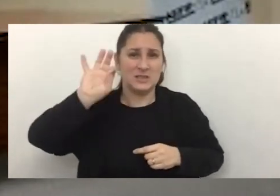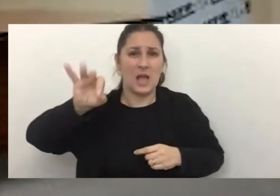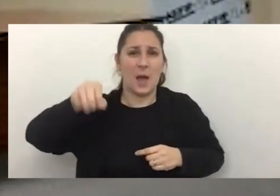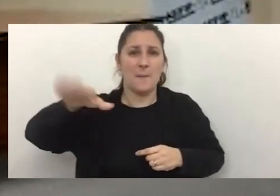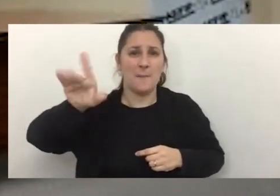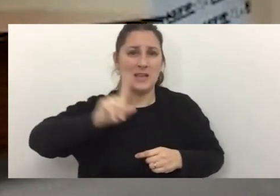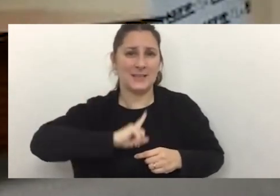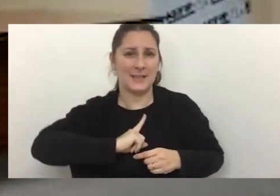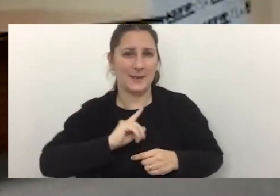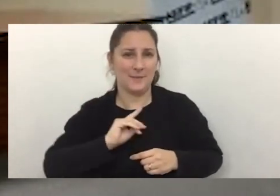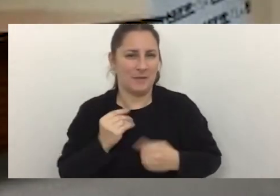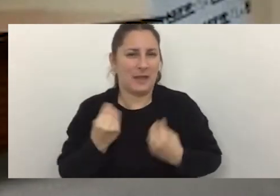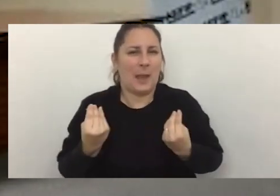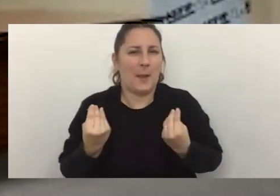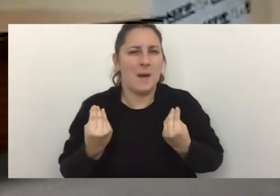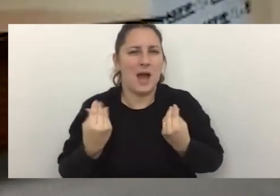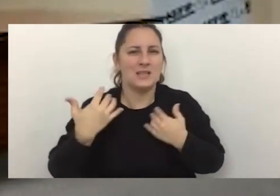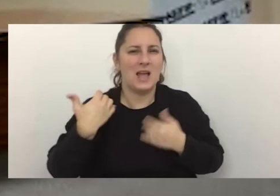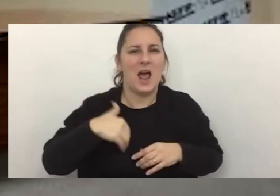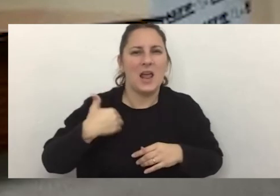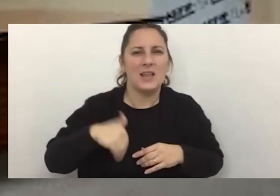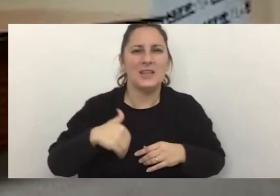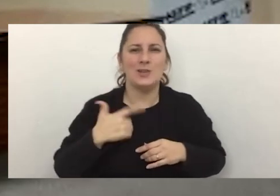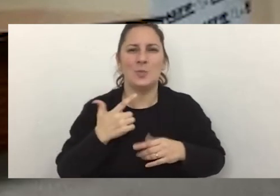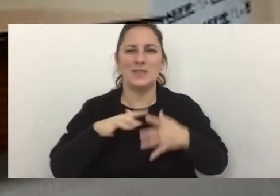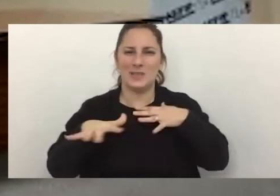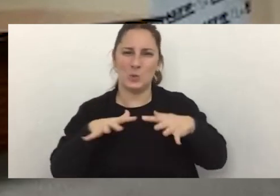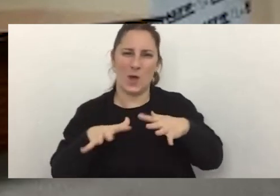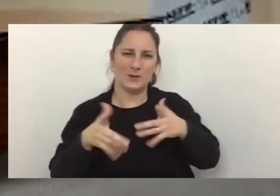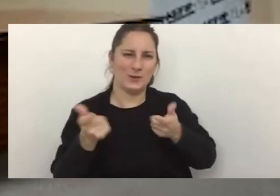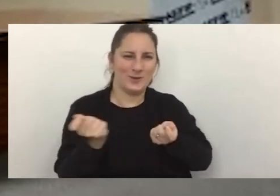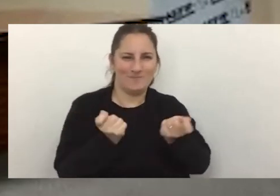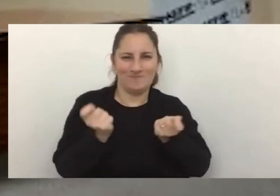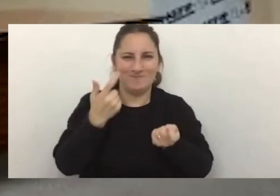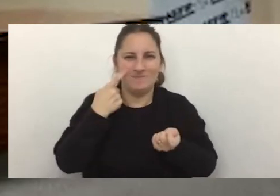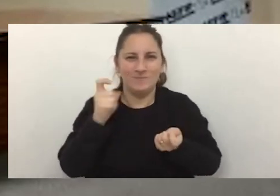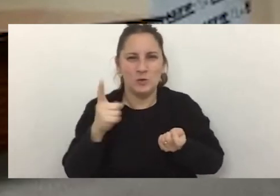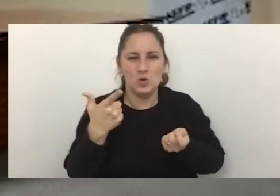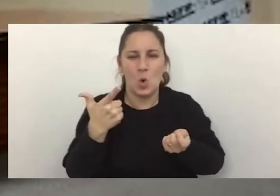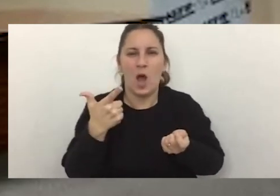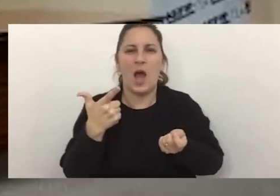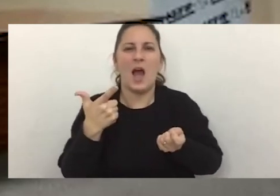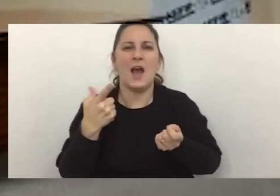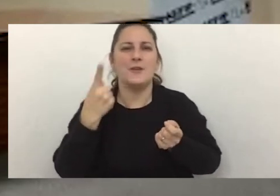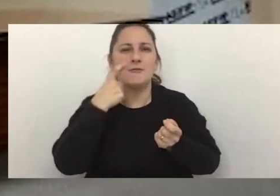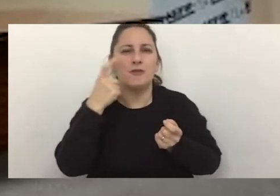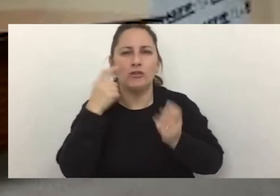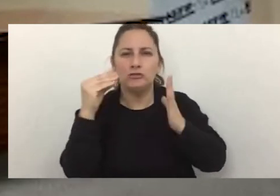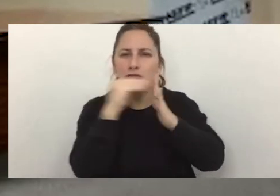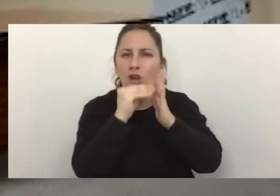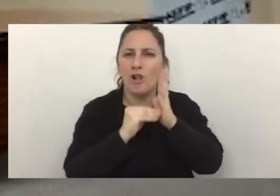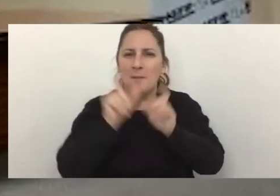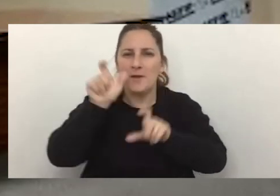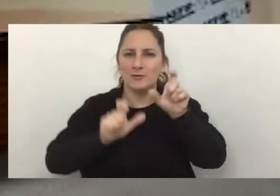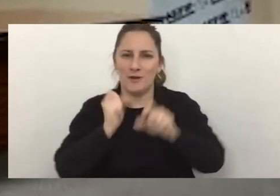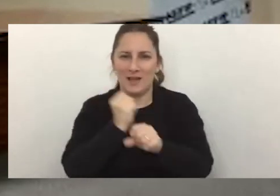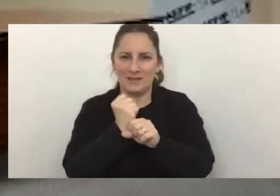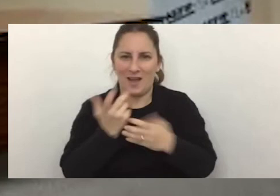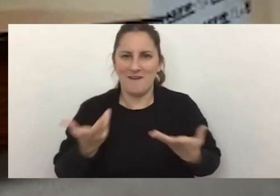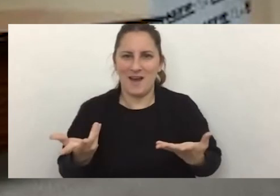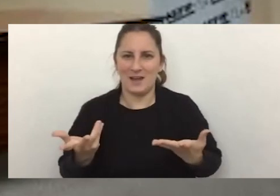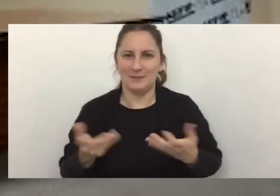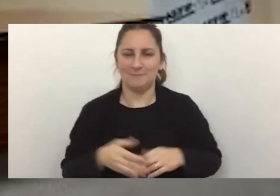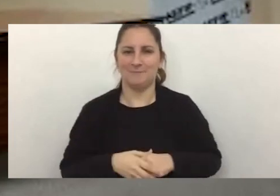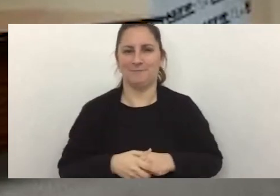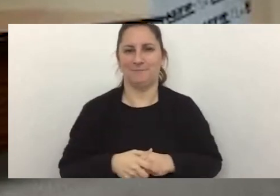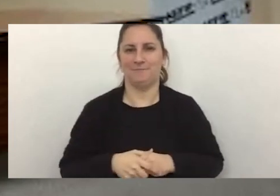pasa en Argentina respecto de la irregularidad y la falta de inscripción y registro de trabajadores.